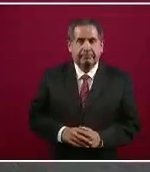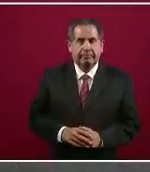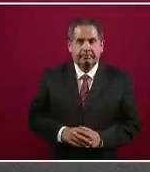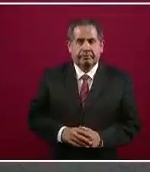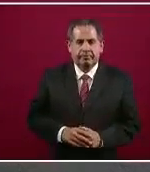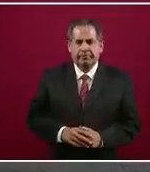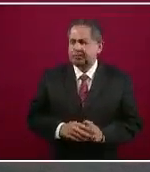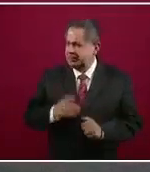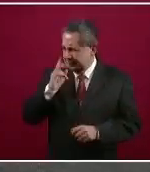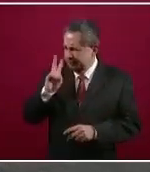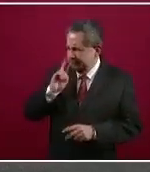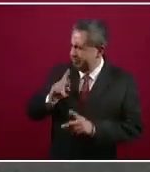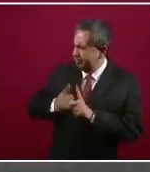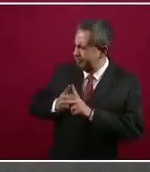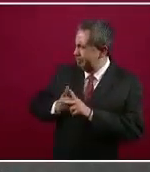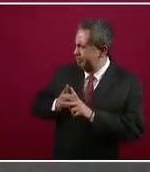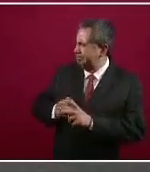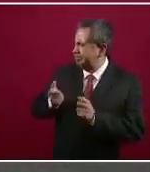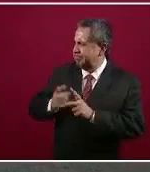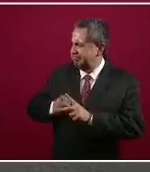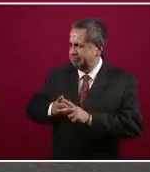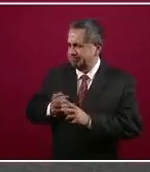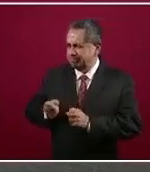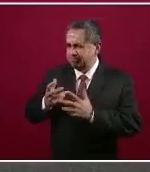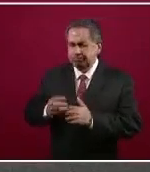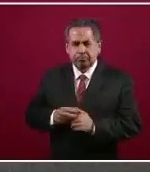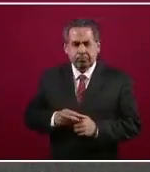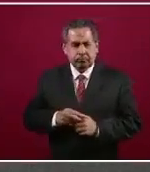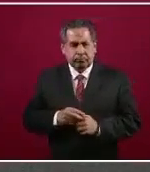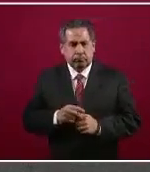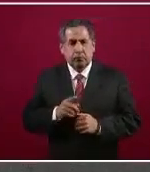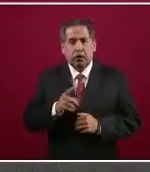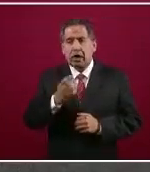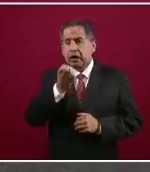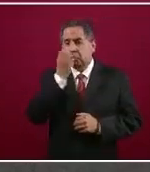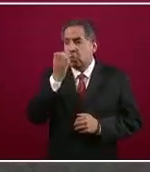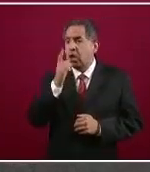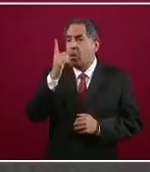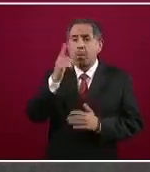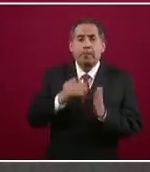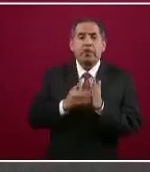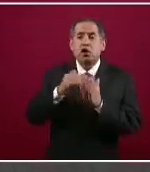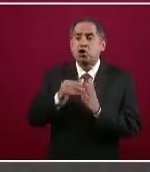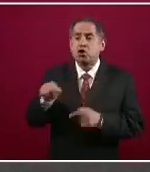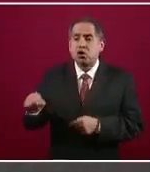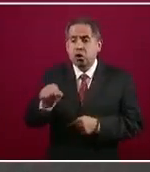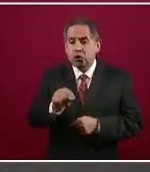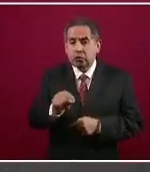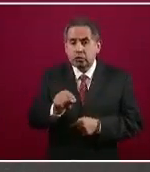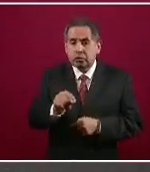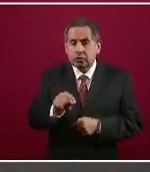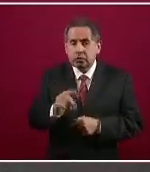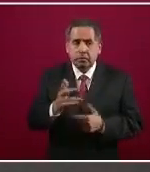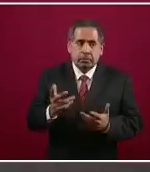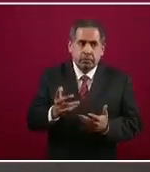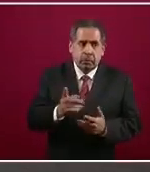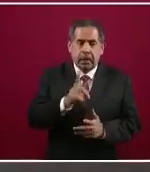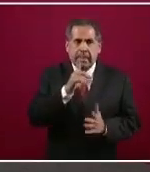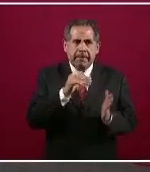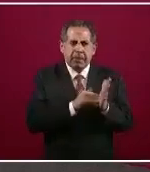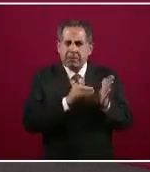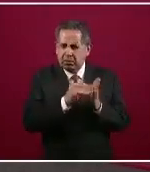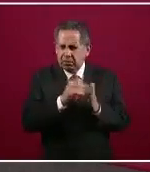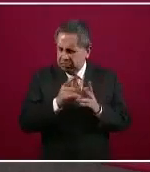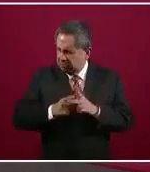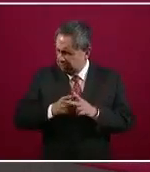A ver, hagamos la cuenta. A 1,000,000 por escuela, 1,000. Es eso,